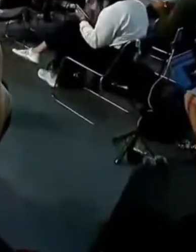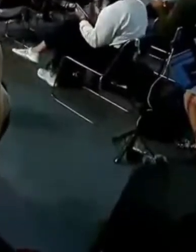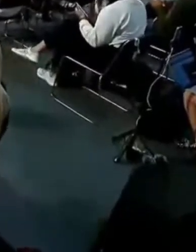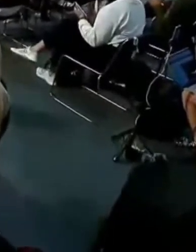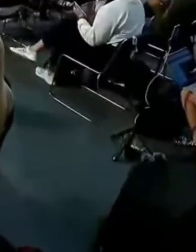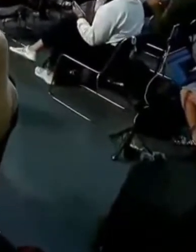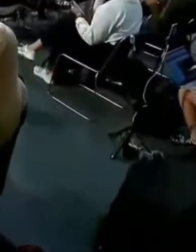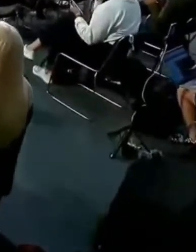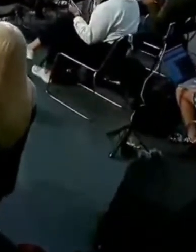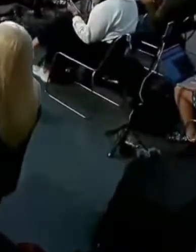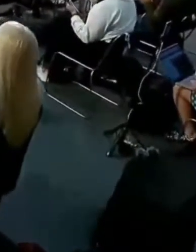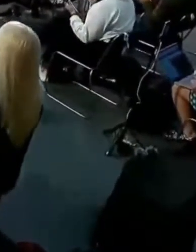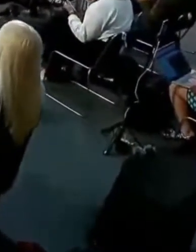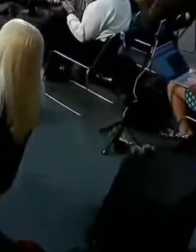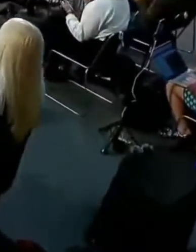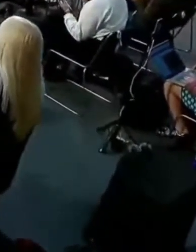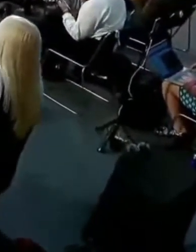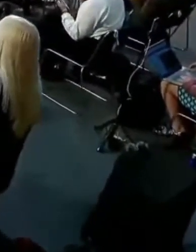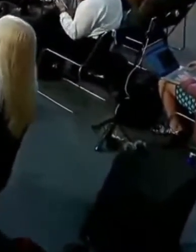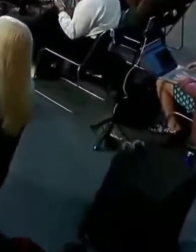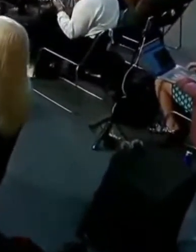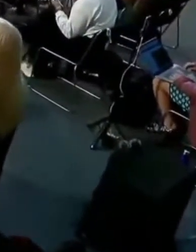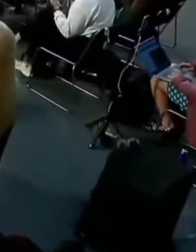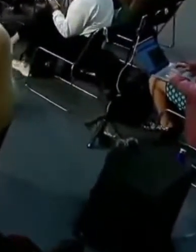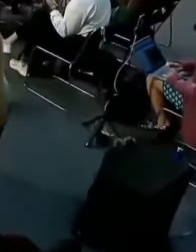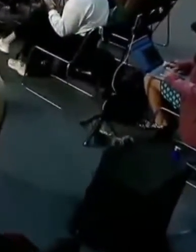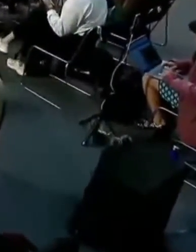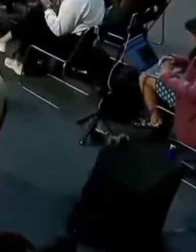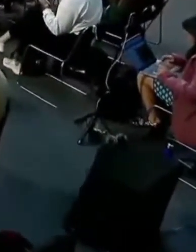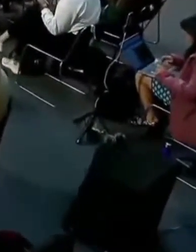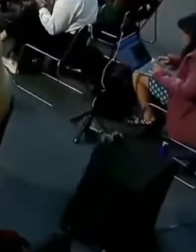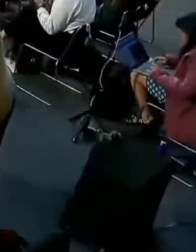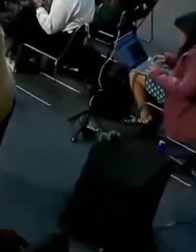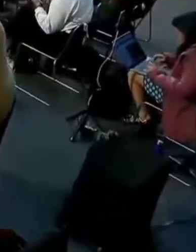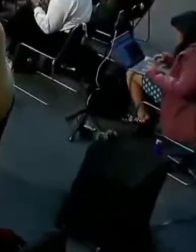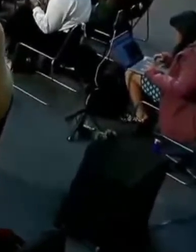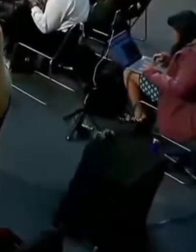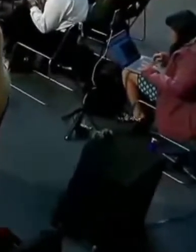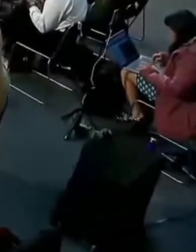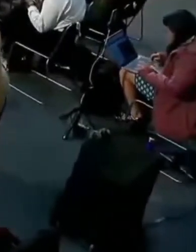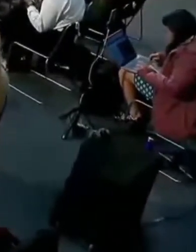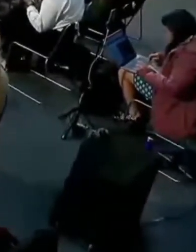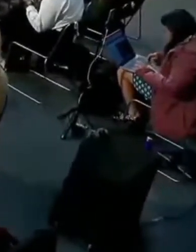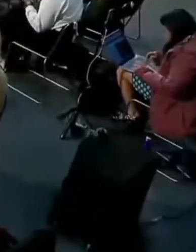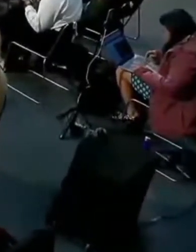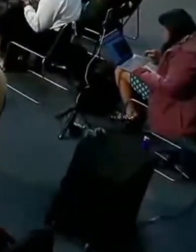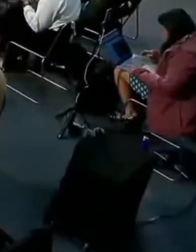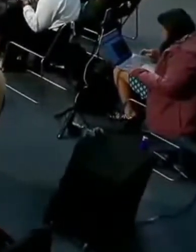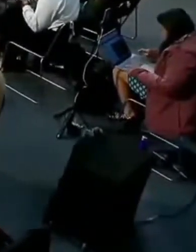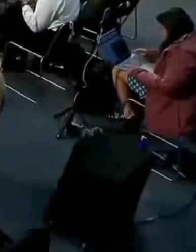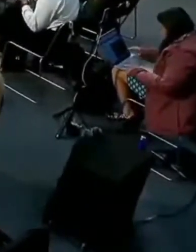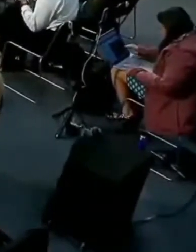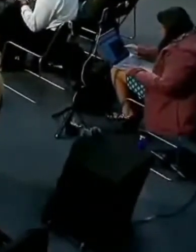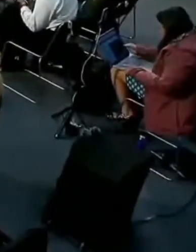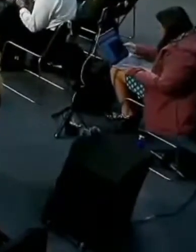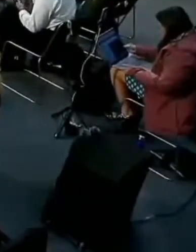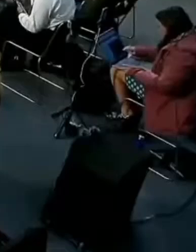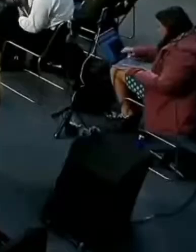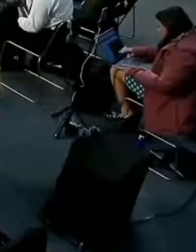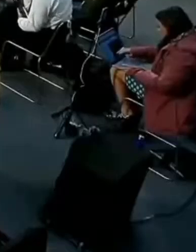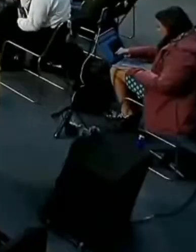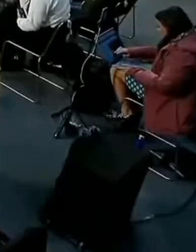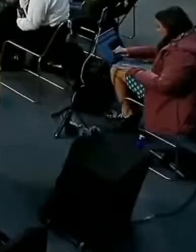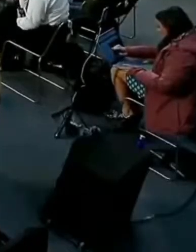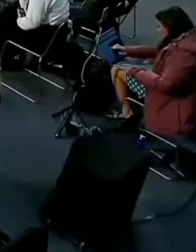arios también pues se porten bien y que no caigan en estas extorsiones que se haga también una cultura